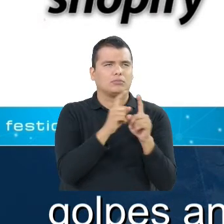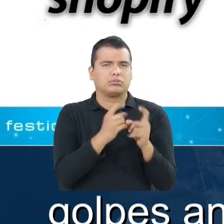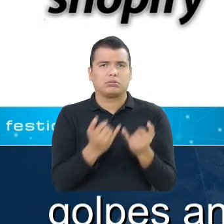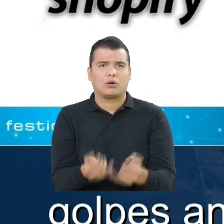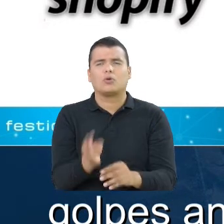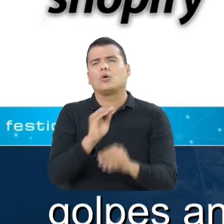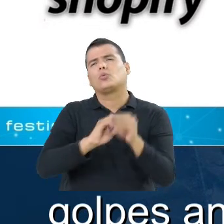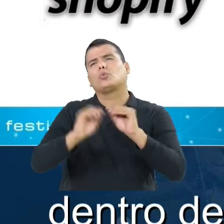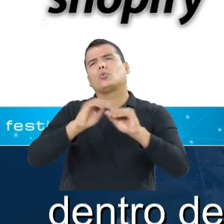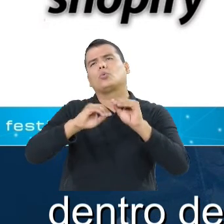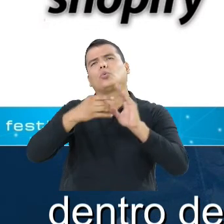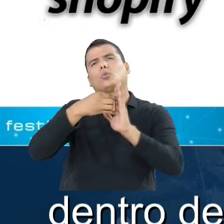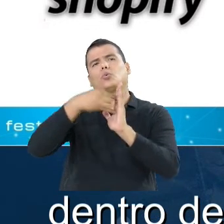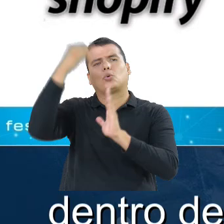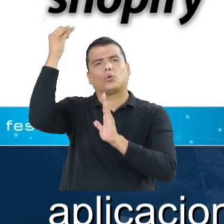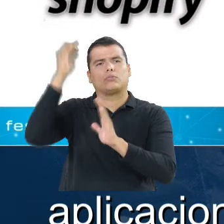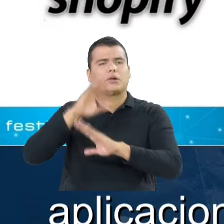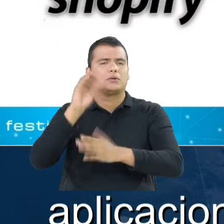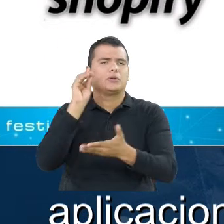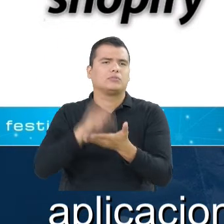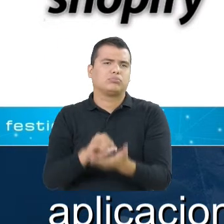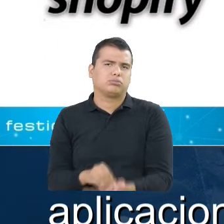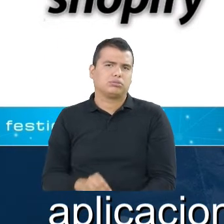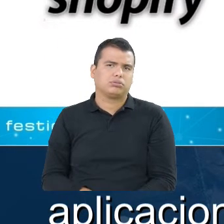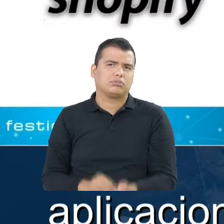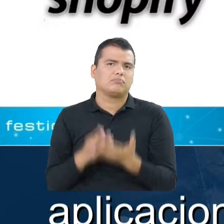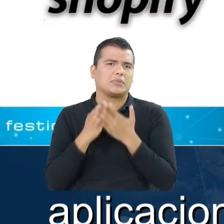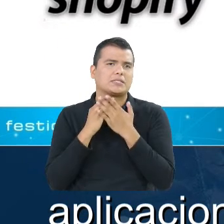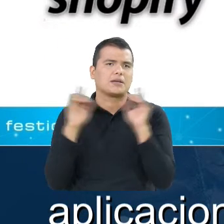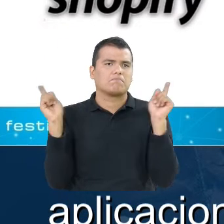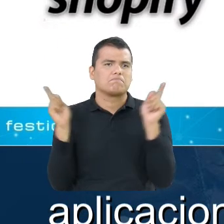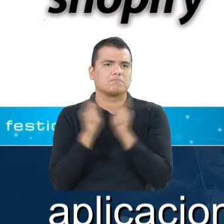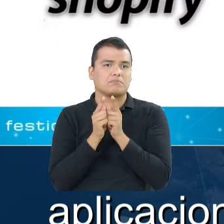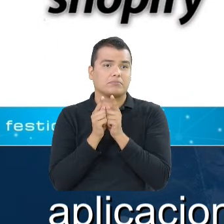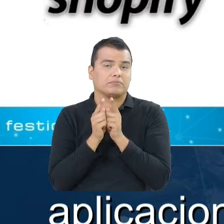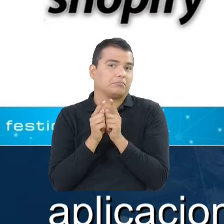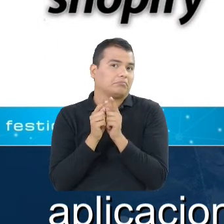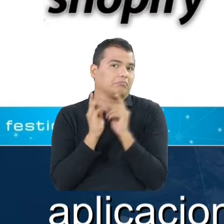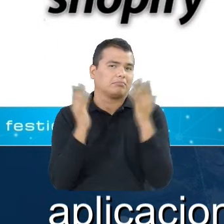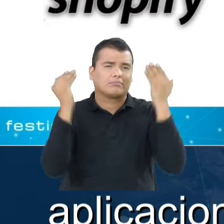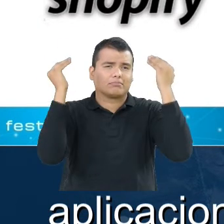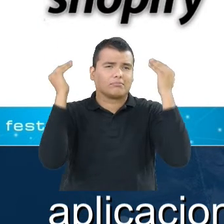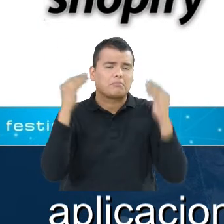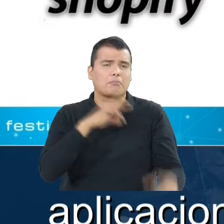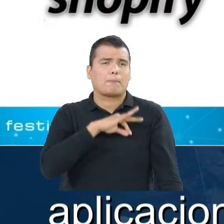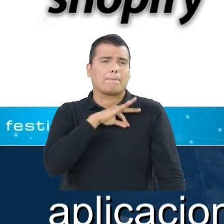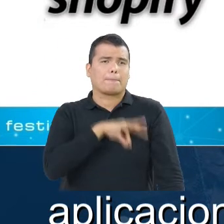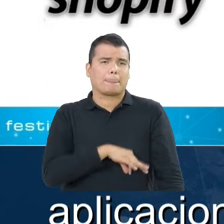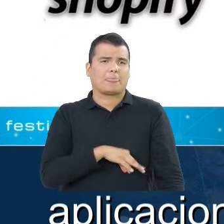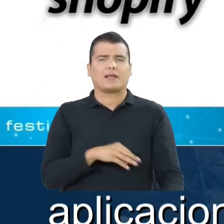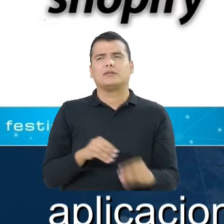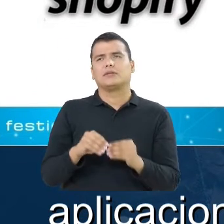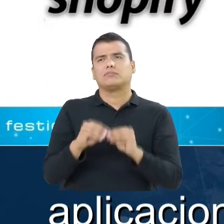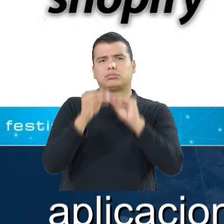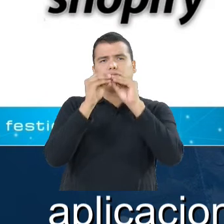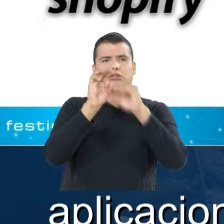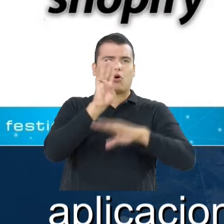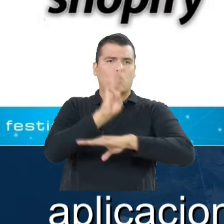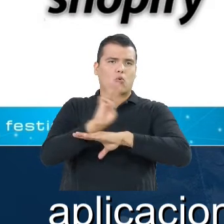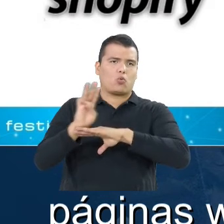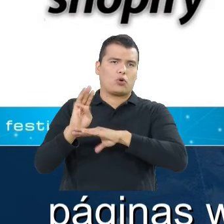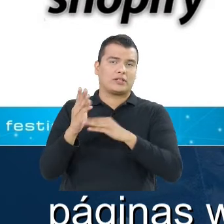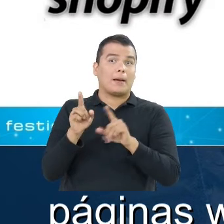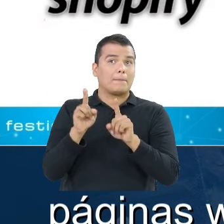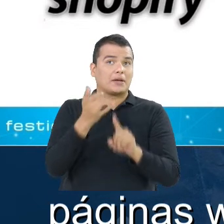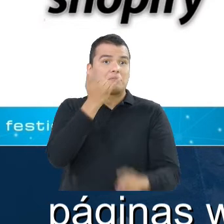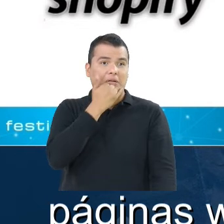solo subiendo la información y las fotos sin código. Entonces ya hay muchas herramientas que me facilitan ese proceso, pero ahí